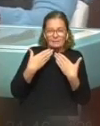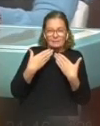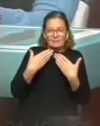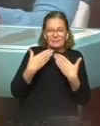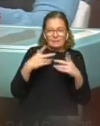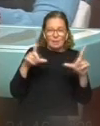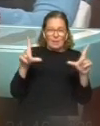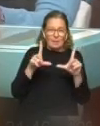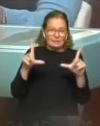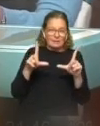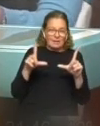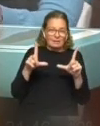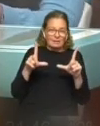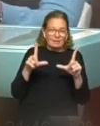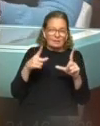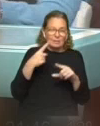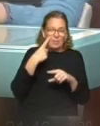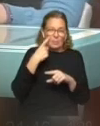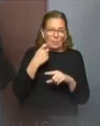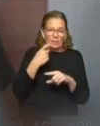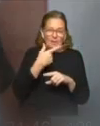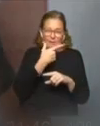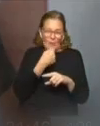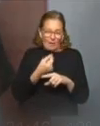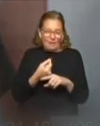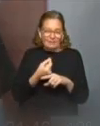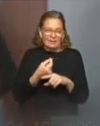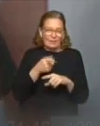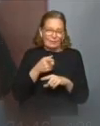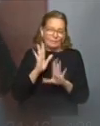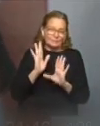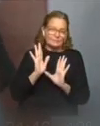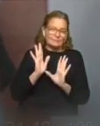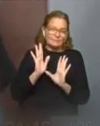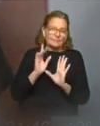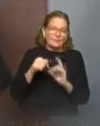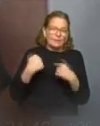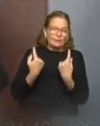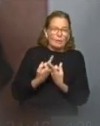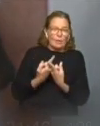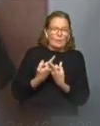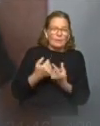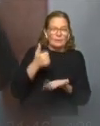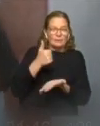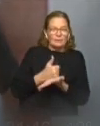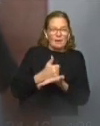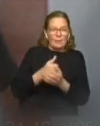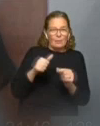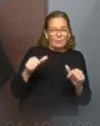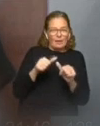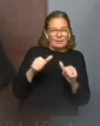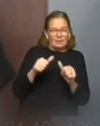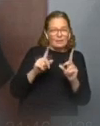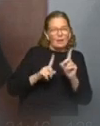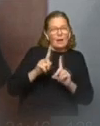desde una pantalla. Tenemos en cuenta que es muy fácil eso y que nosotros somos los que estamos haciendo